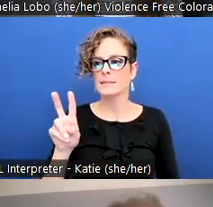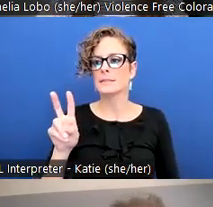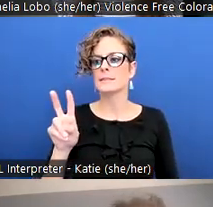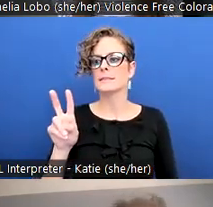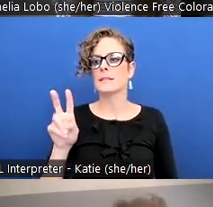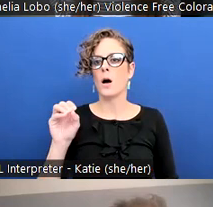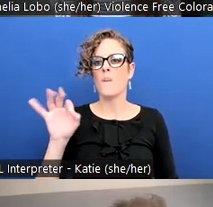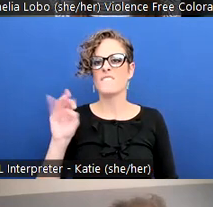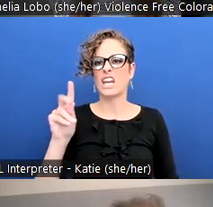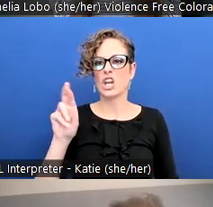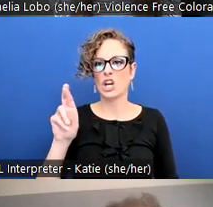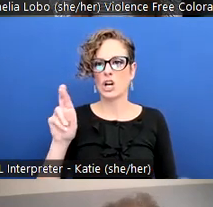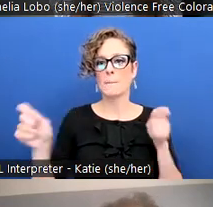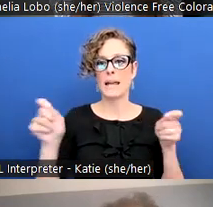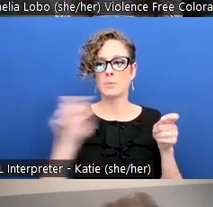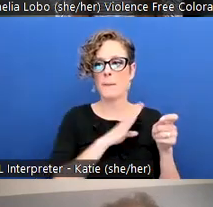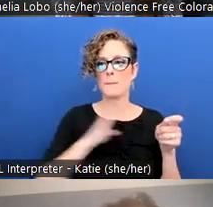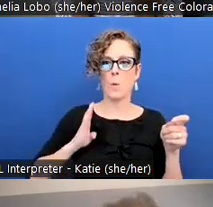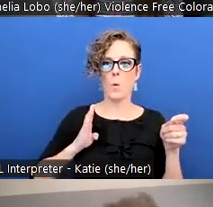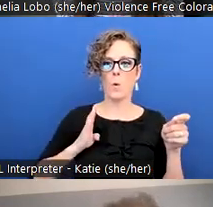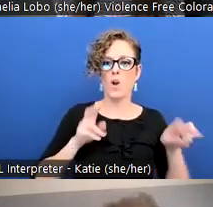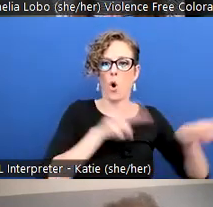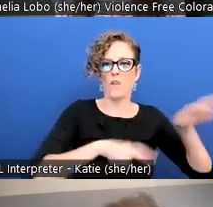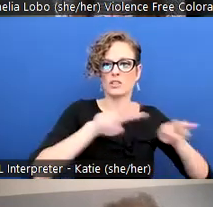con violencia doméstica.